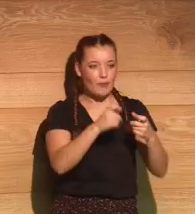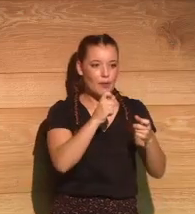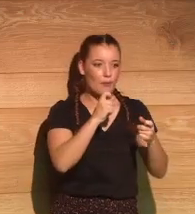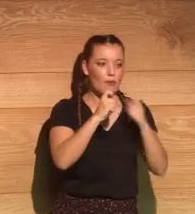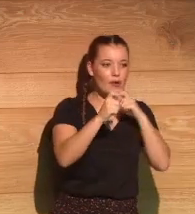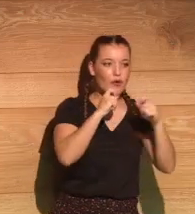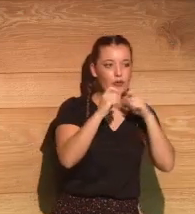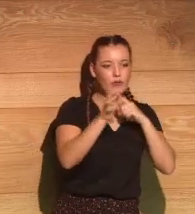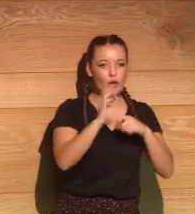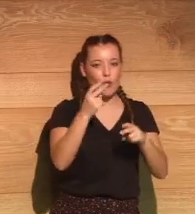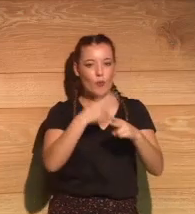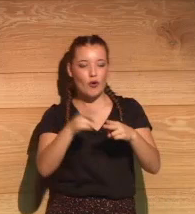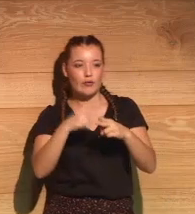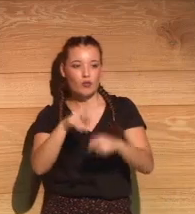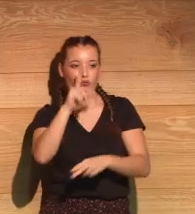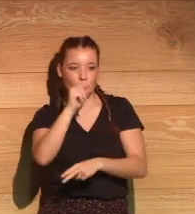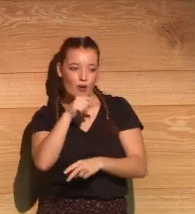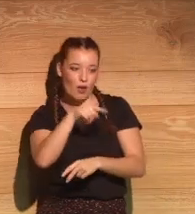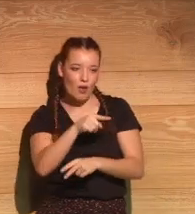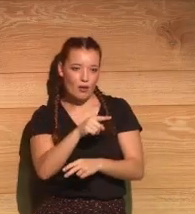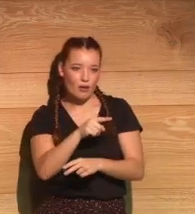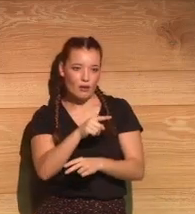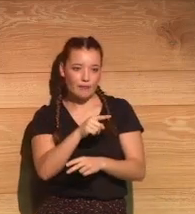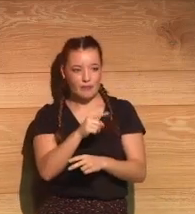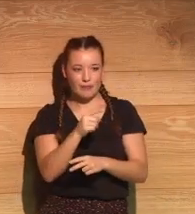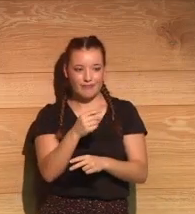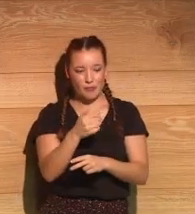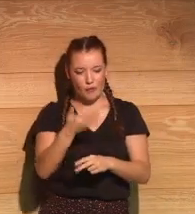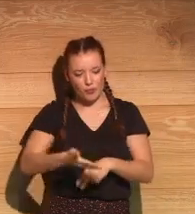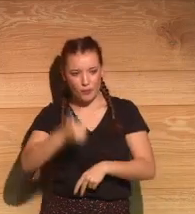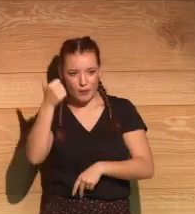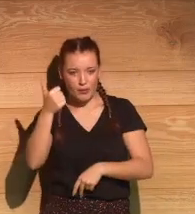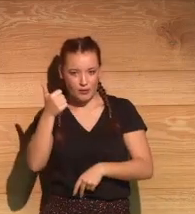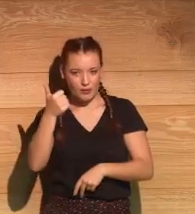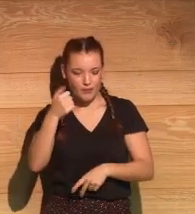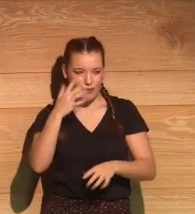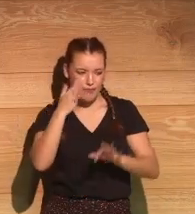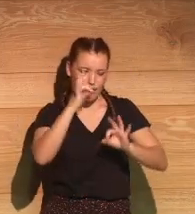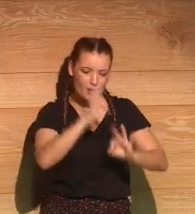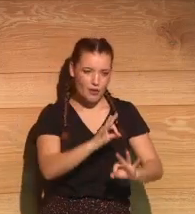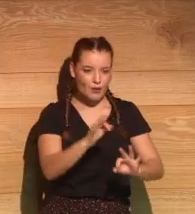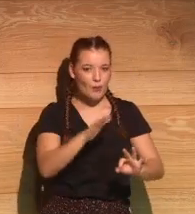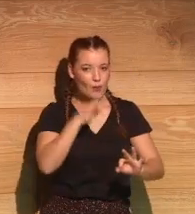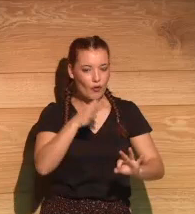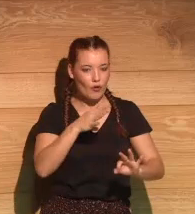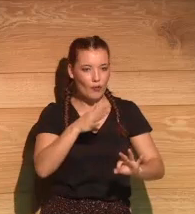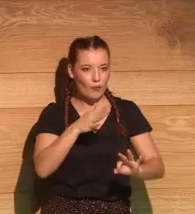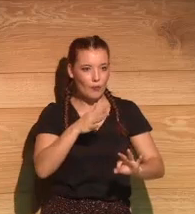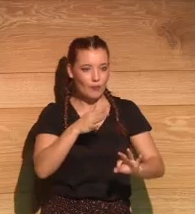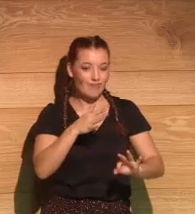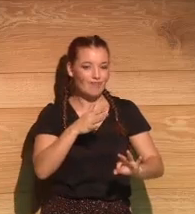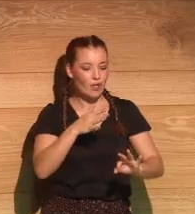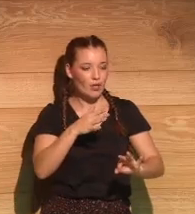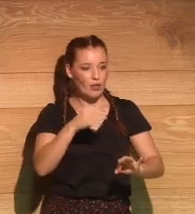entre políticos en Twitter o entre intelectuales en Facebook. Es mucho más peligrosa porque conforma